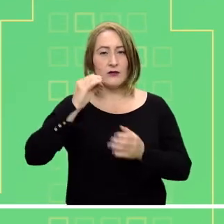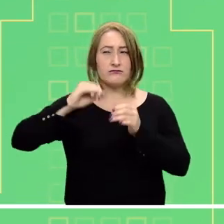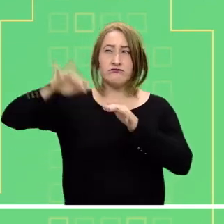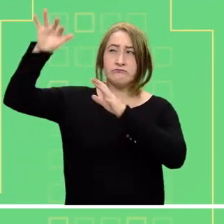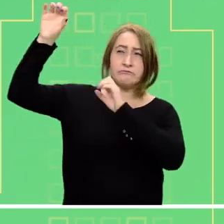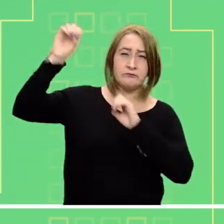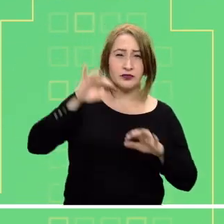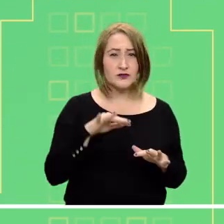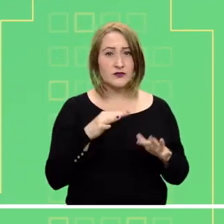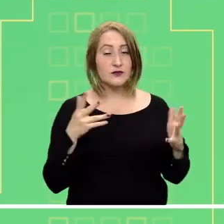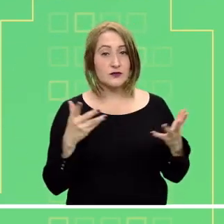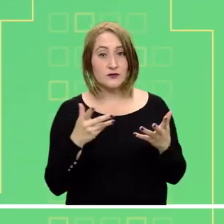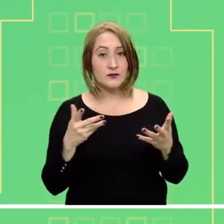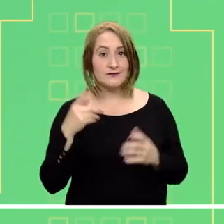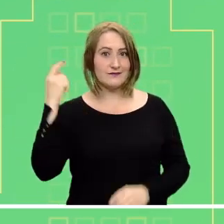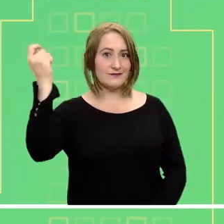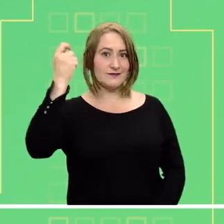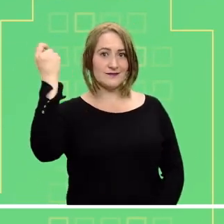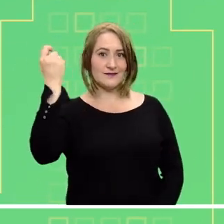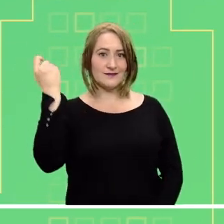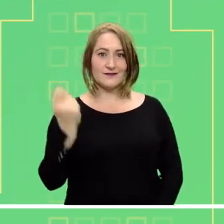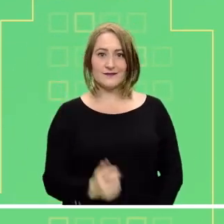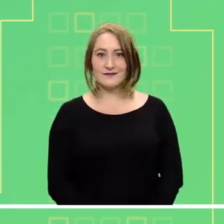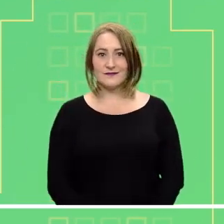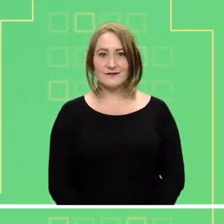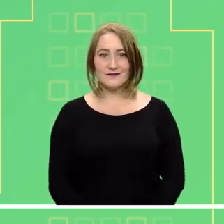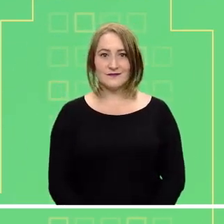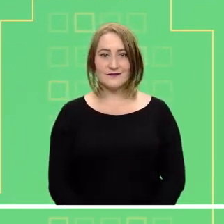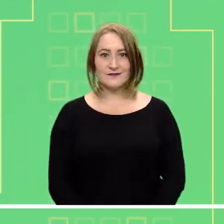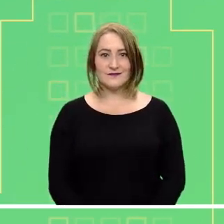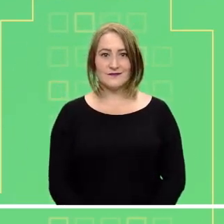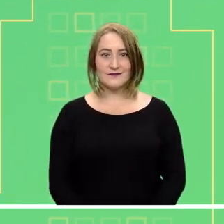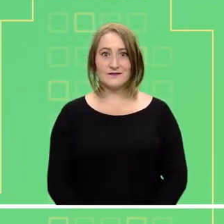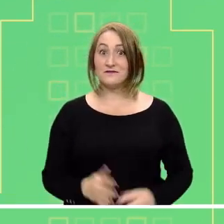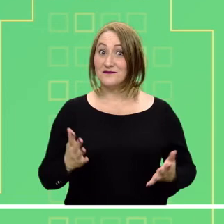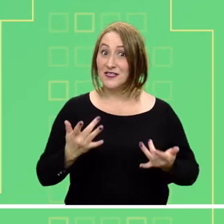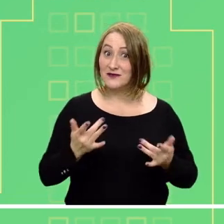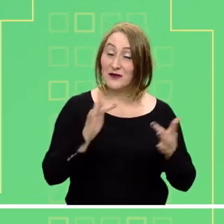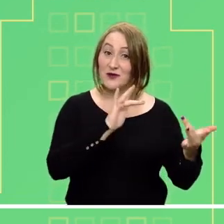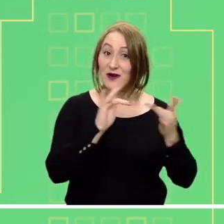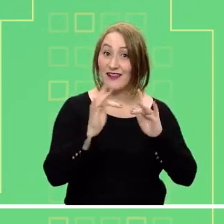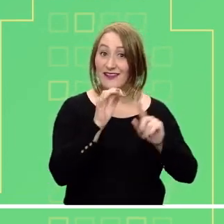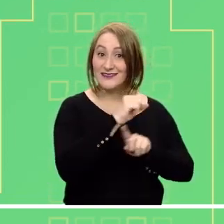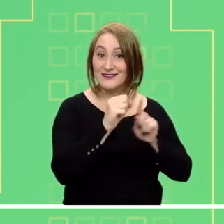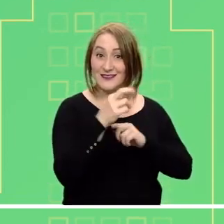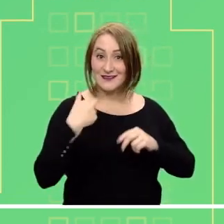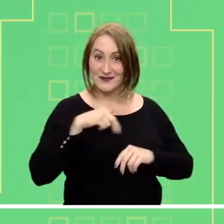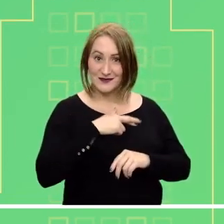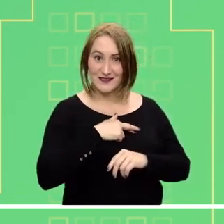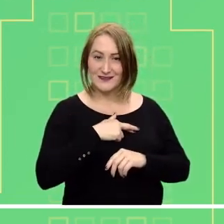Alerta roja por alta probabilidad de ocurrencia de deslizamientos de tierra en zonas inestables de Meta.